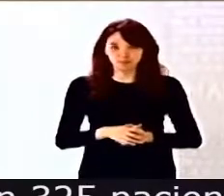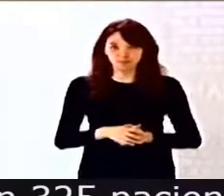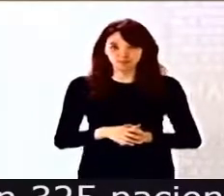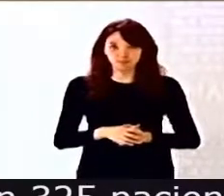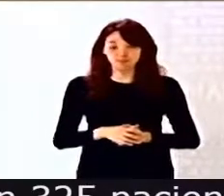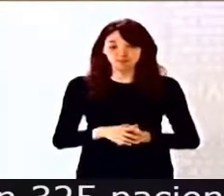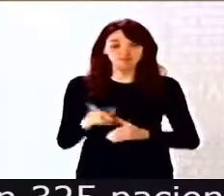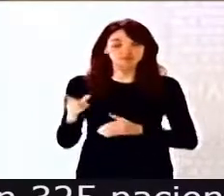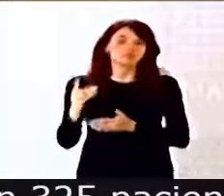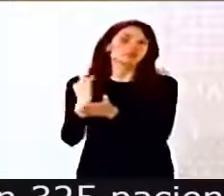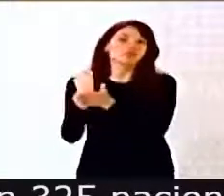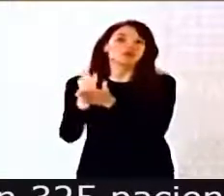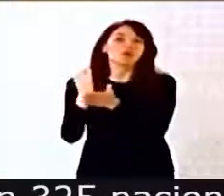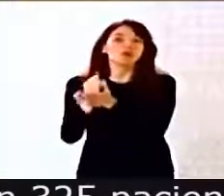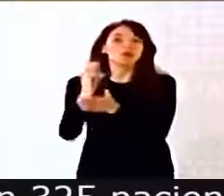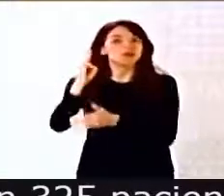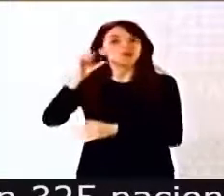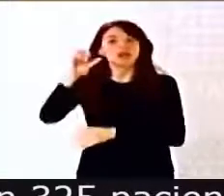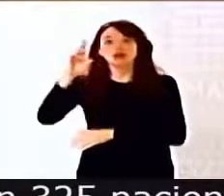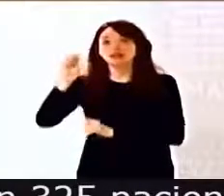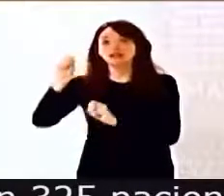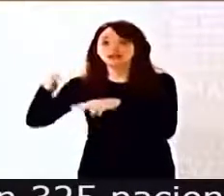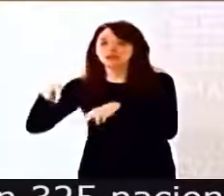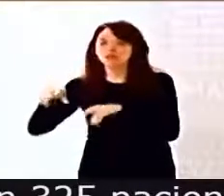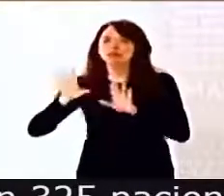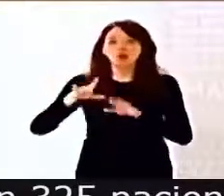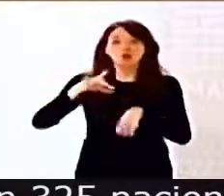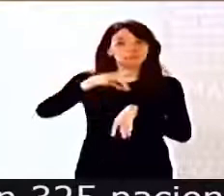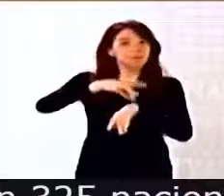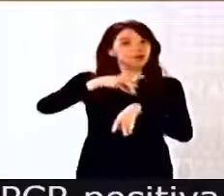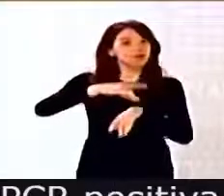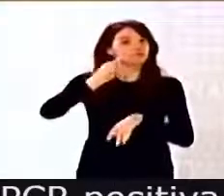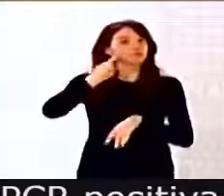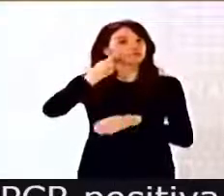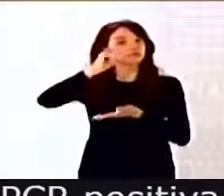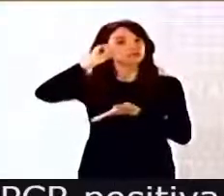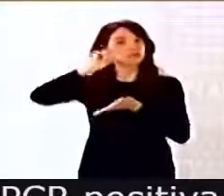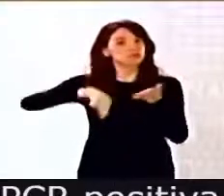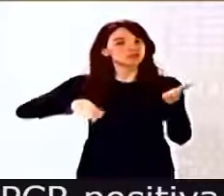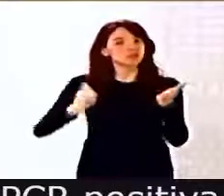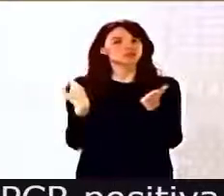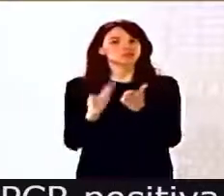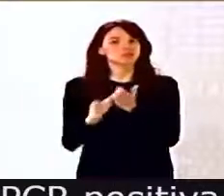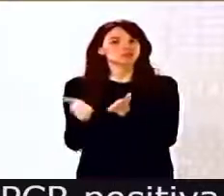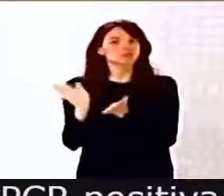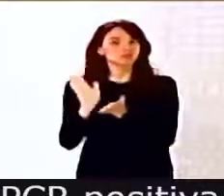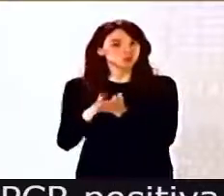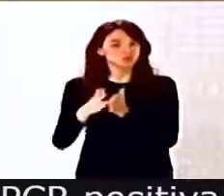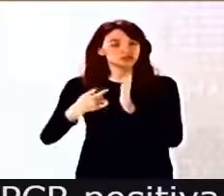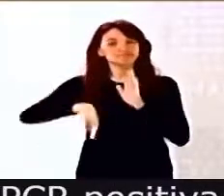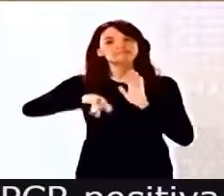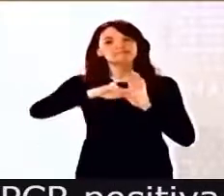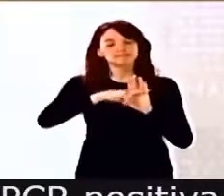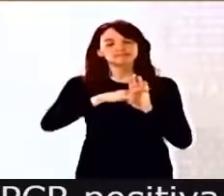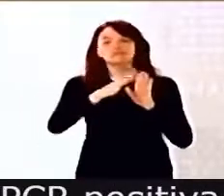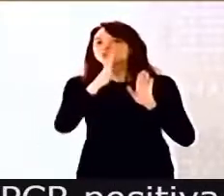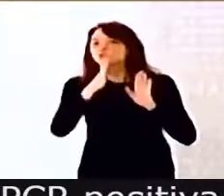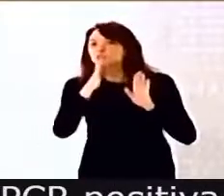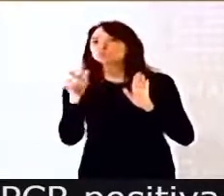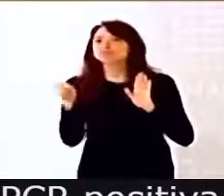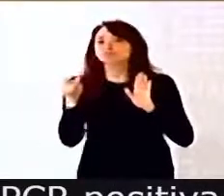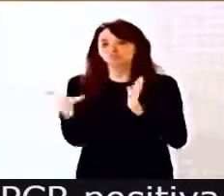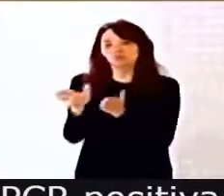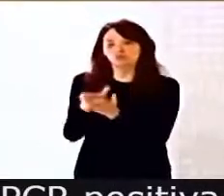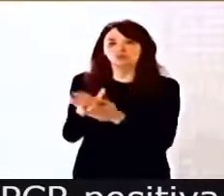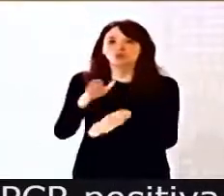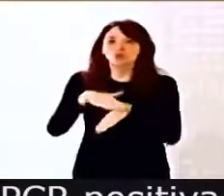tener PCR positiva, el médico que firmó el certificado de defunción puso como causa principal de